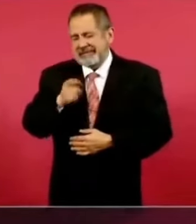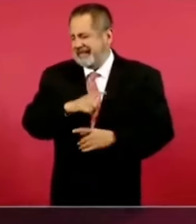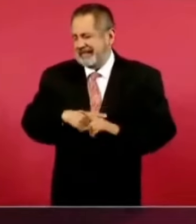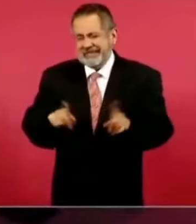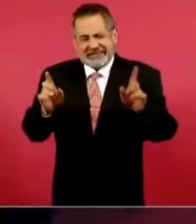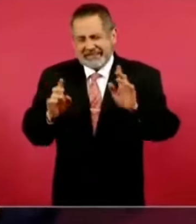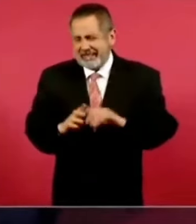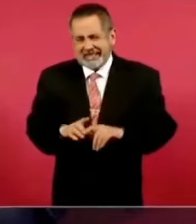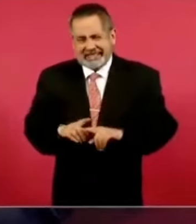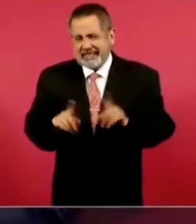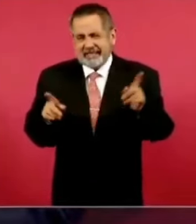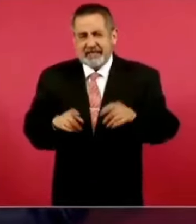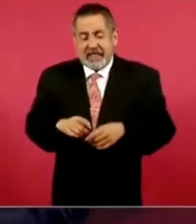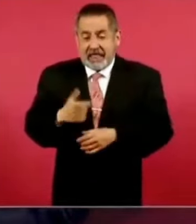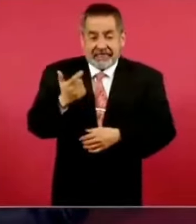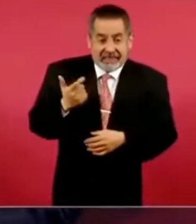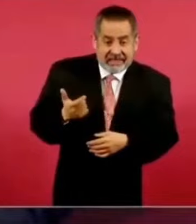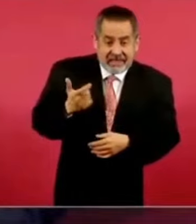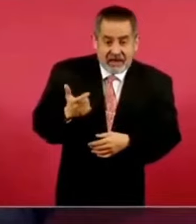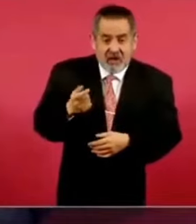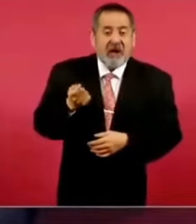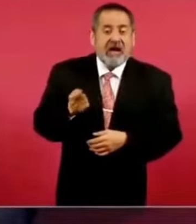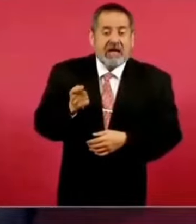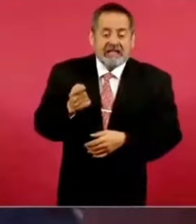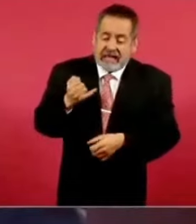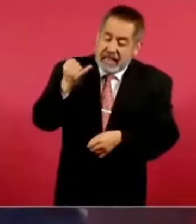Eso es infelicidad.